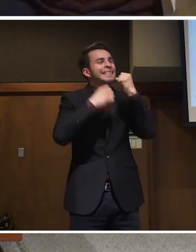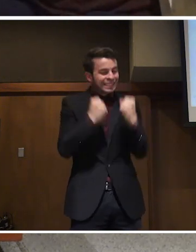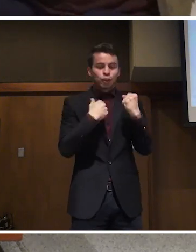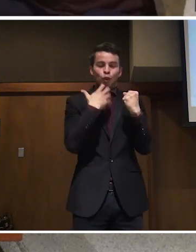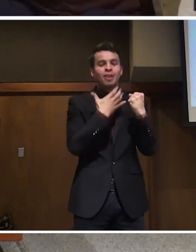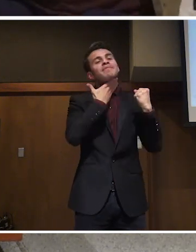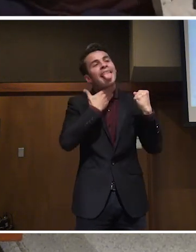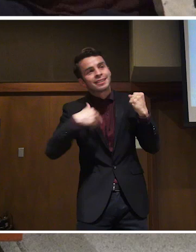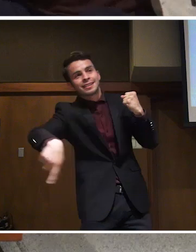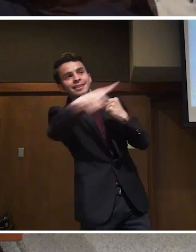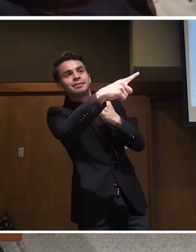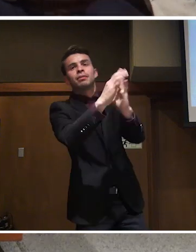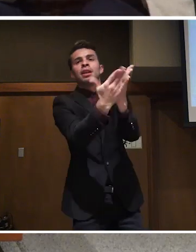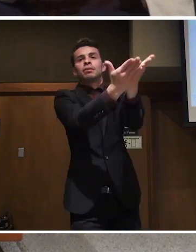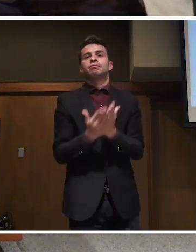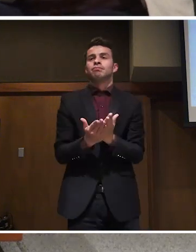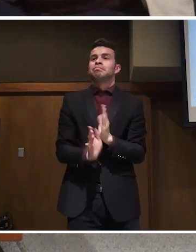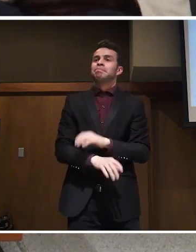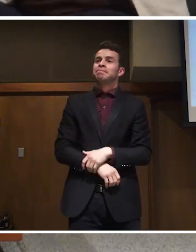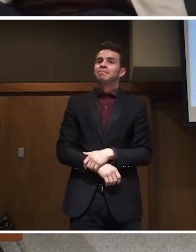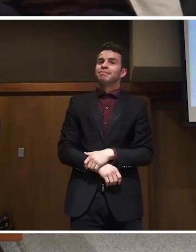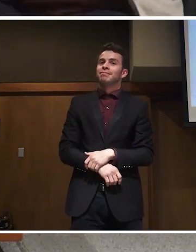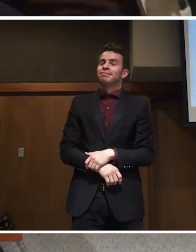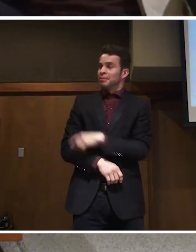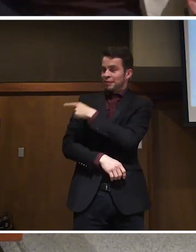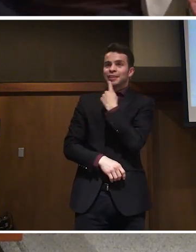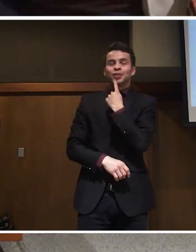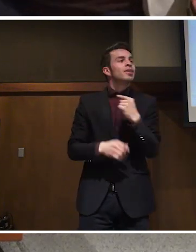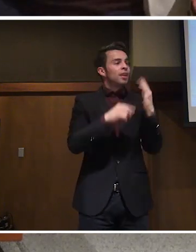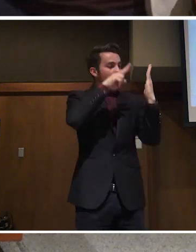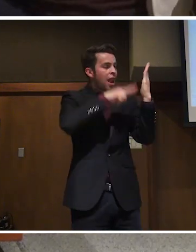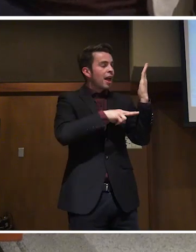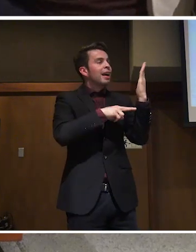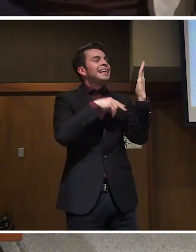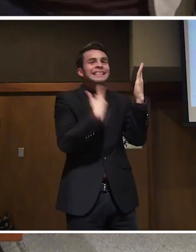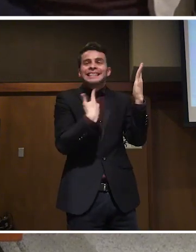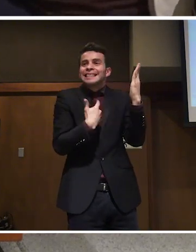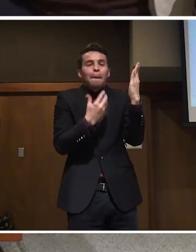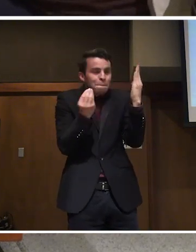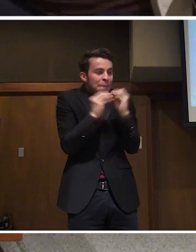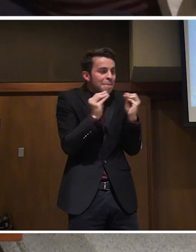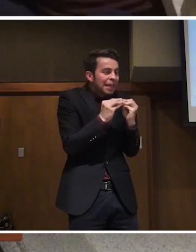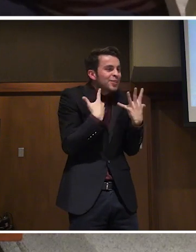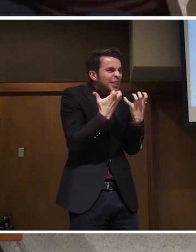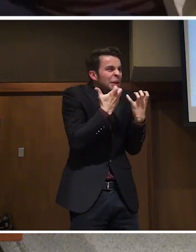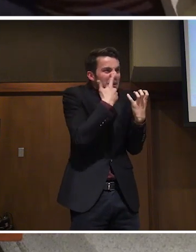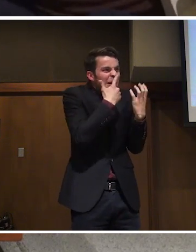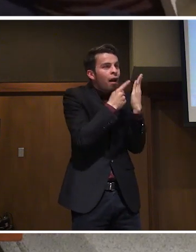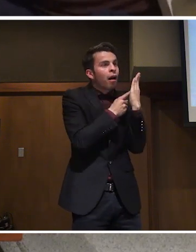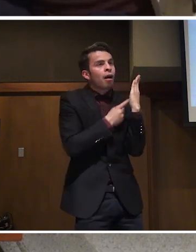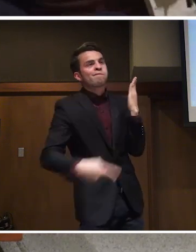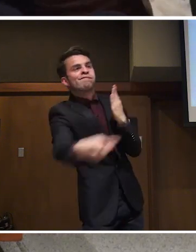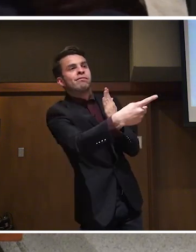sorprendente. Entonces porque yo le pregunté, y obviamente esto habrá disminuido la consulta del material físico, y me dijo no, al